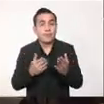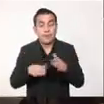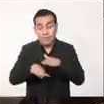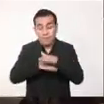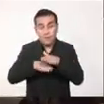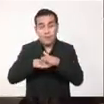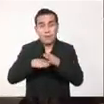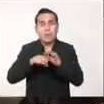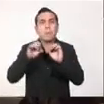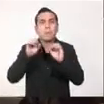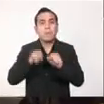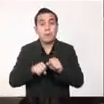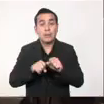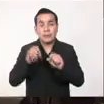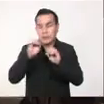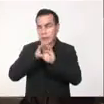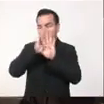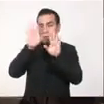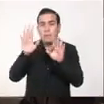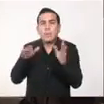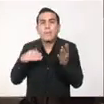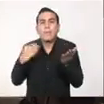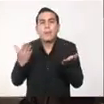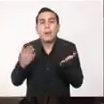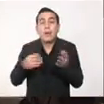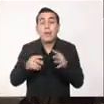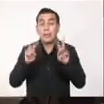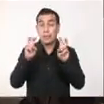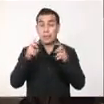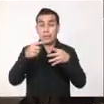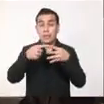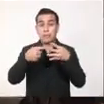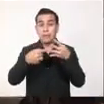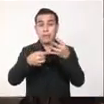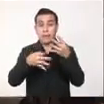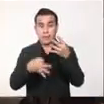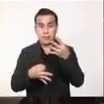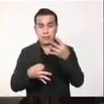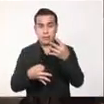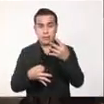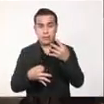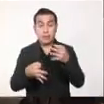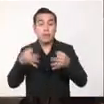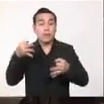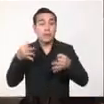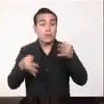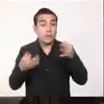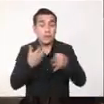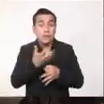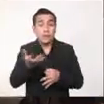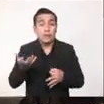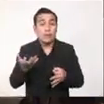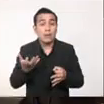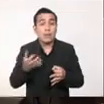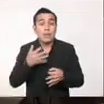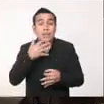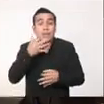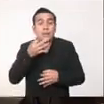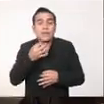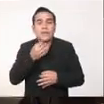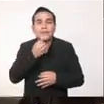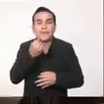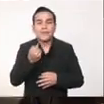y las infracciones predeterminadas por la jurisprudencia, no, ni siquiera por la ley, sino por la jurisprudencia que